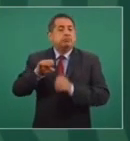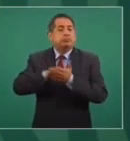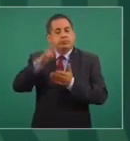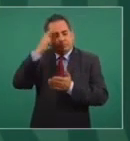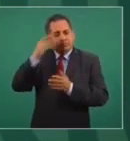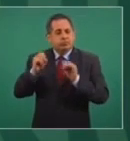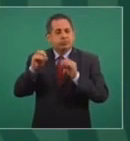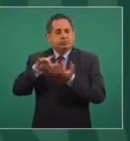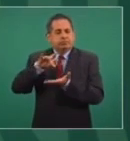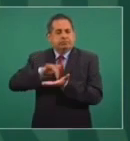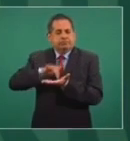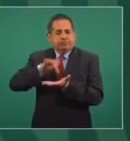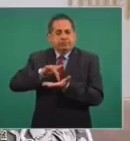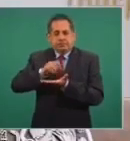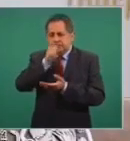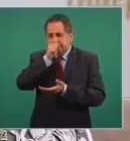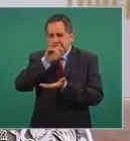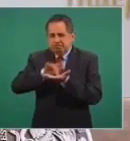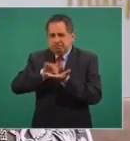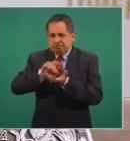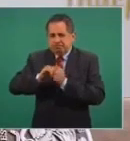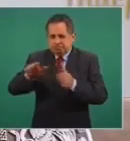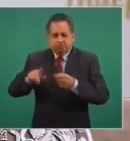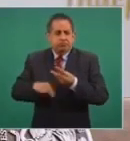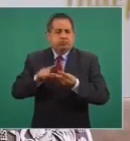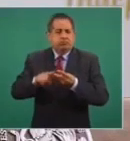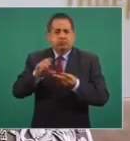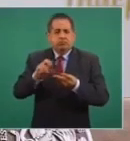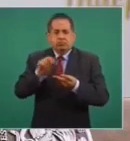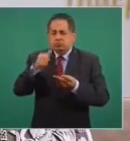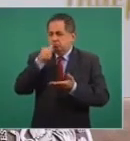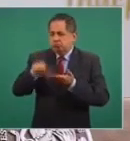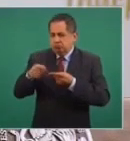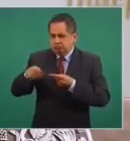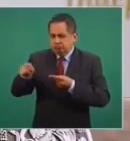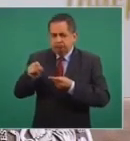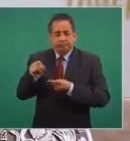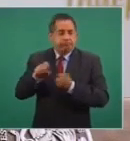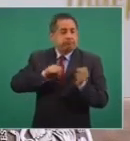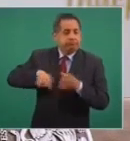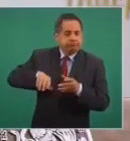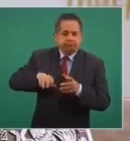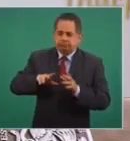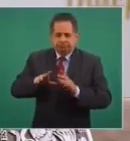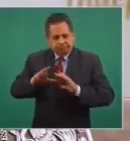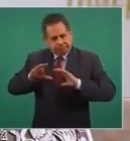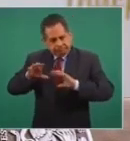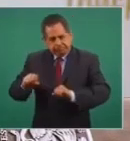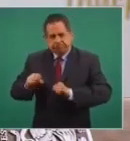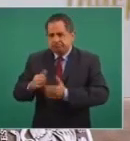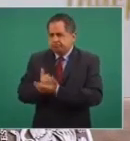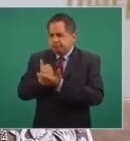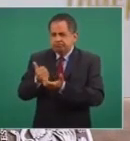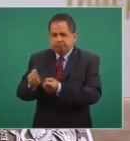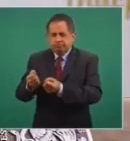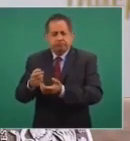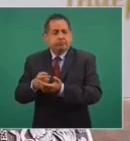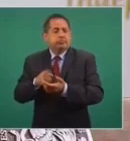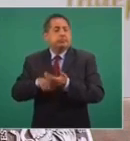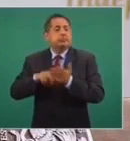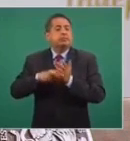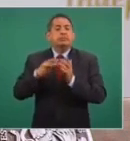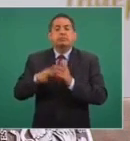telégrafos, correos. Se está haciendo ya esta labor en comunicaciones. El ingeniero Jorge